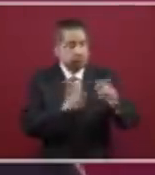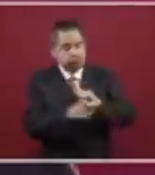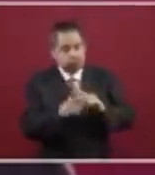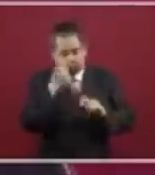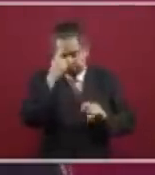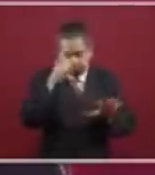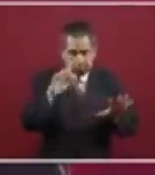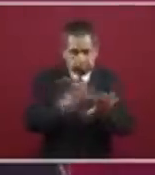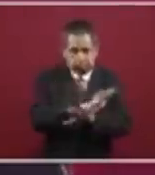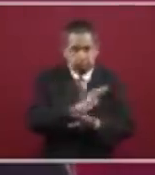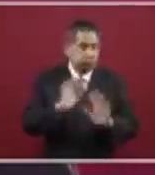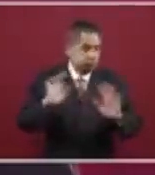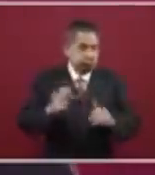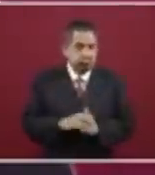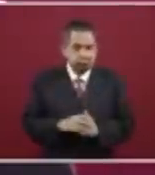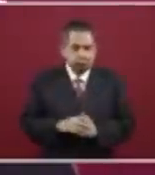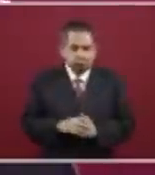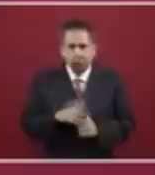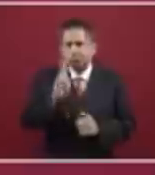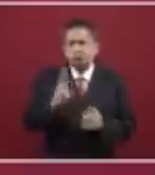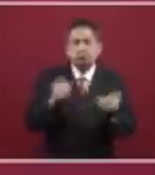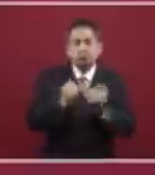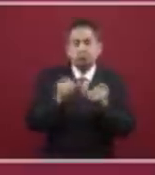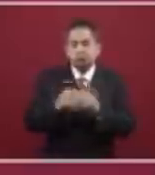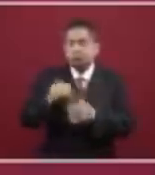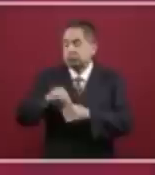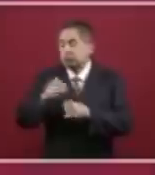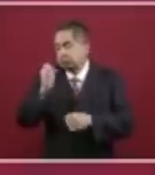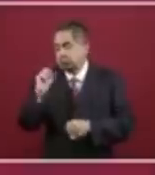cambien, como también los que votaron a favor